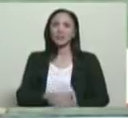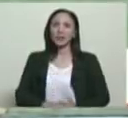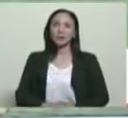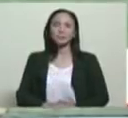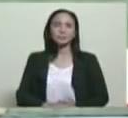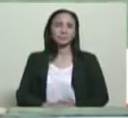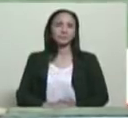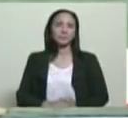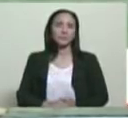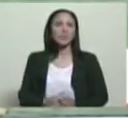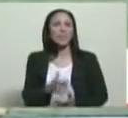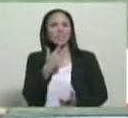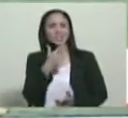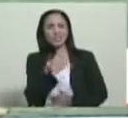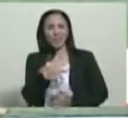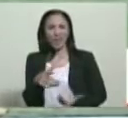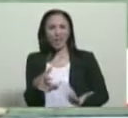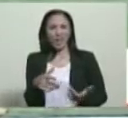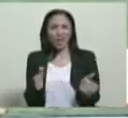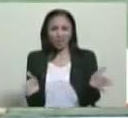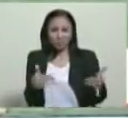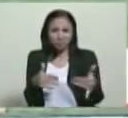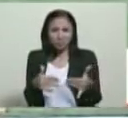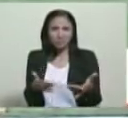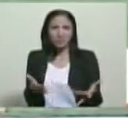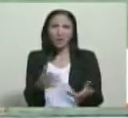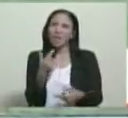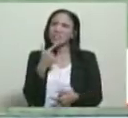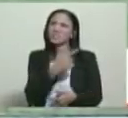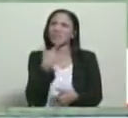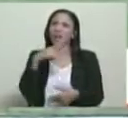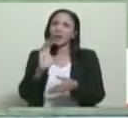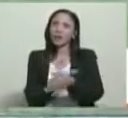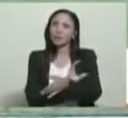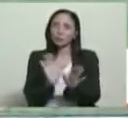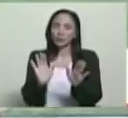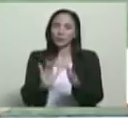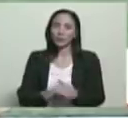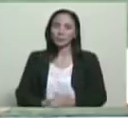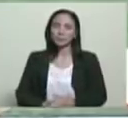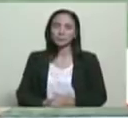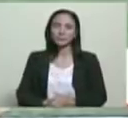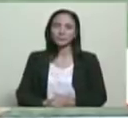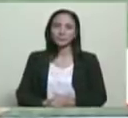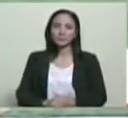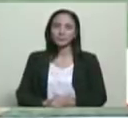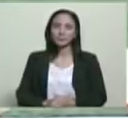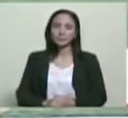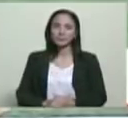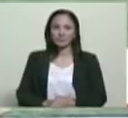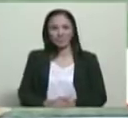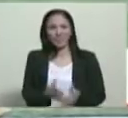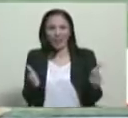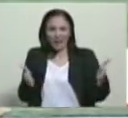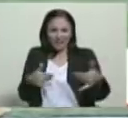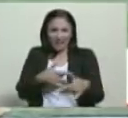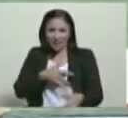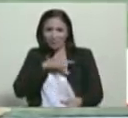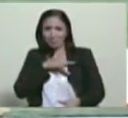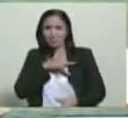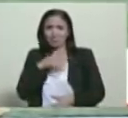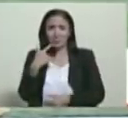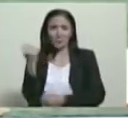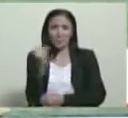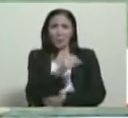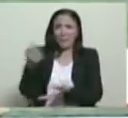vieron? No quiero, no, ya va, ¿cómo es que decían? Ya va, no, no me digan, no me soplen. Decían, no quiero